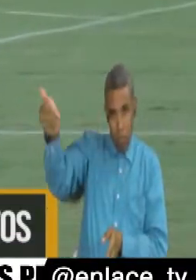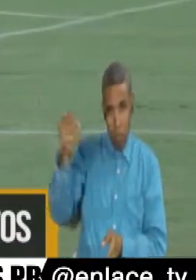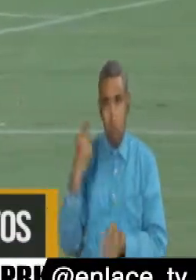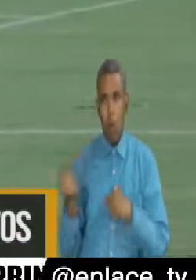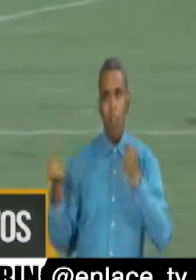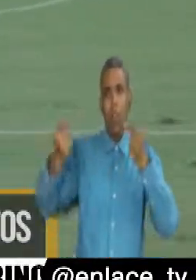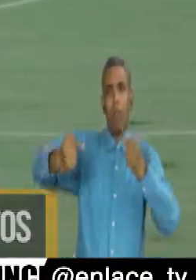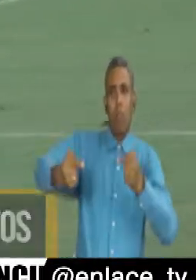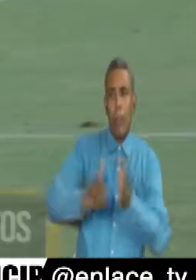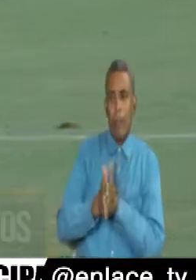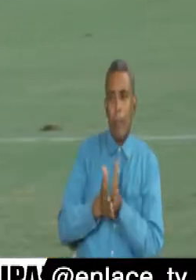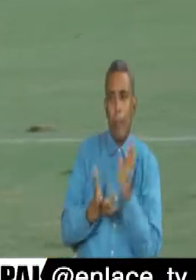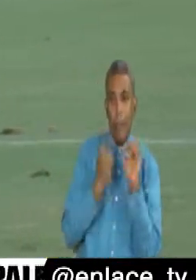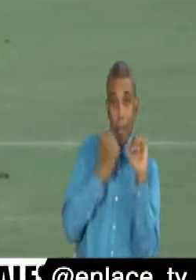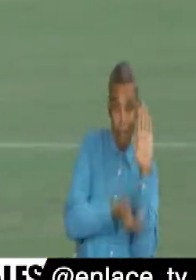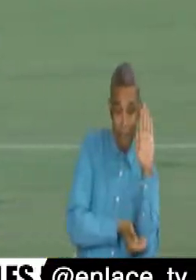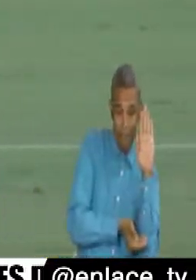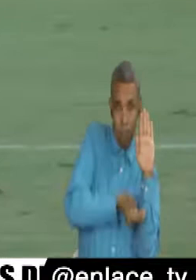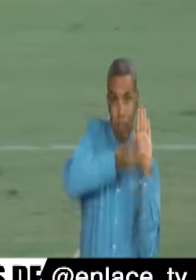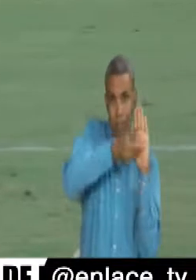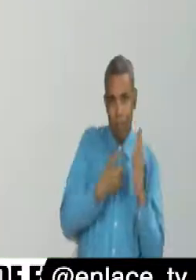donde seguirá sumando puntos.